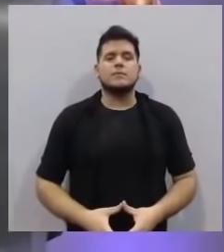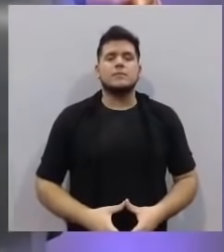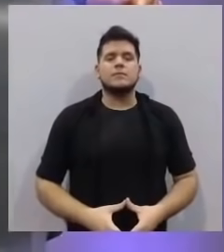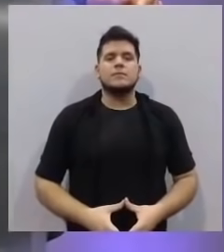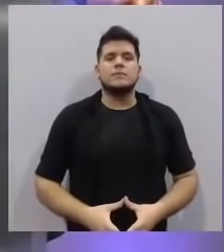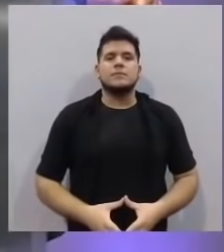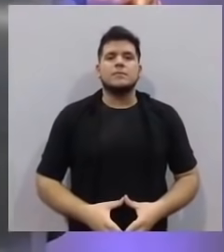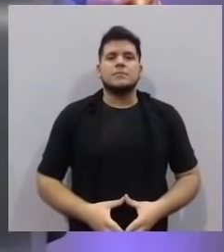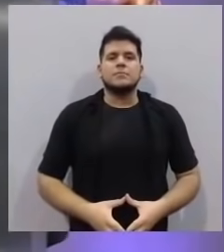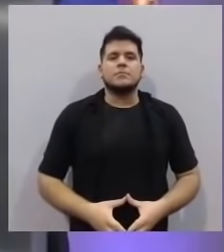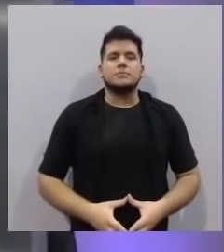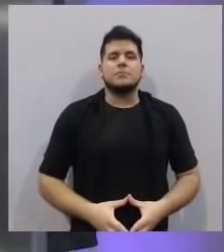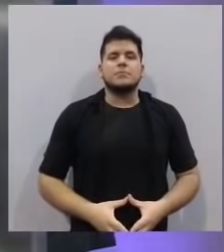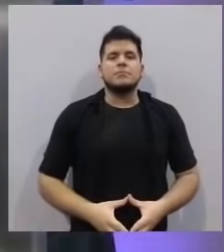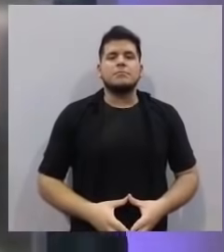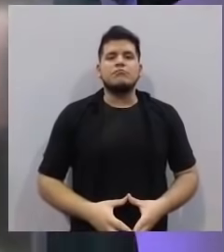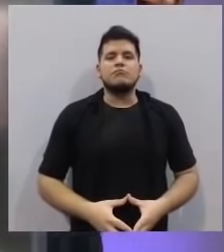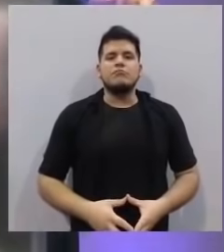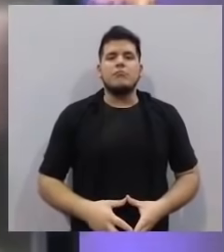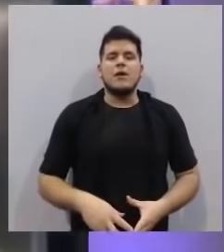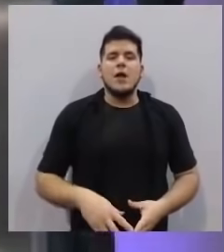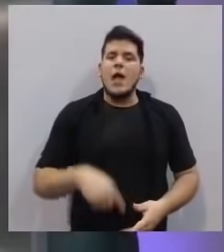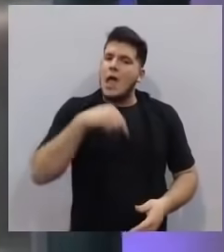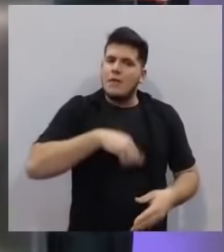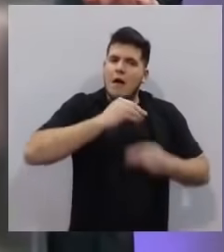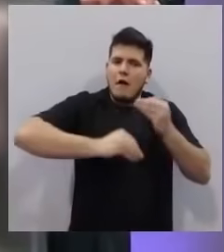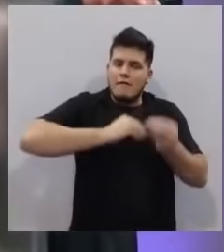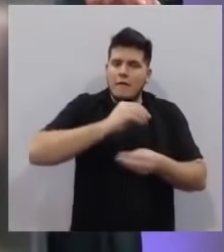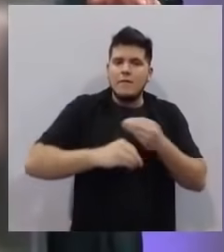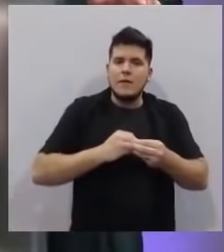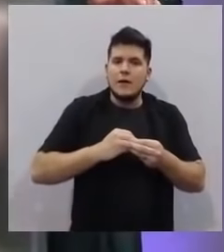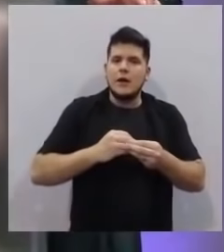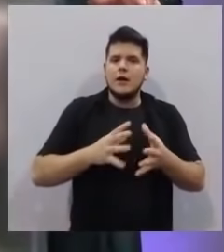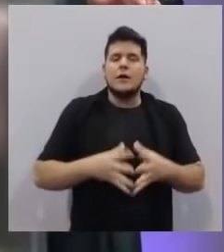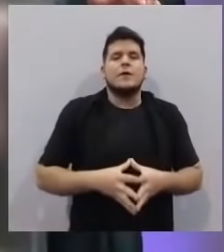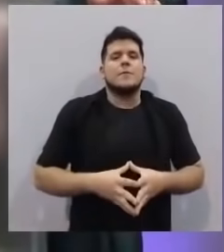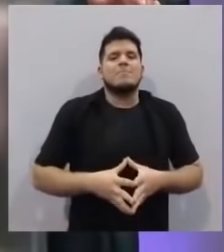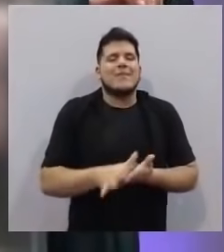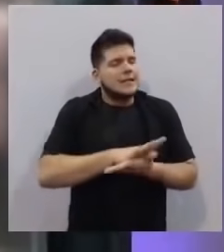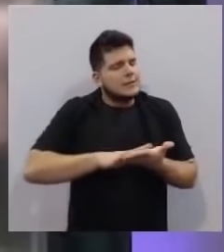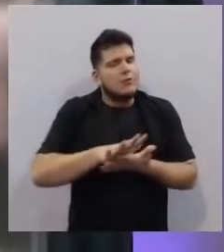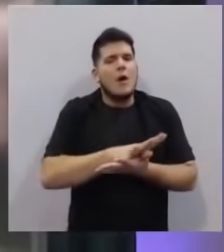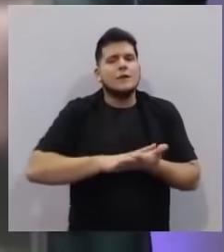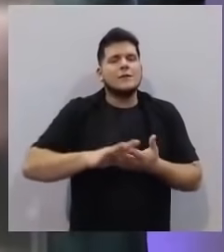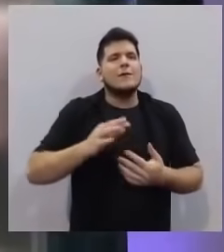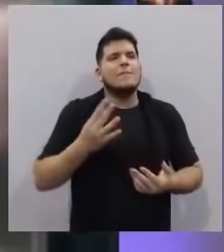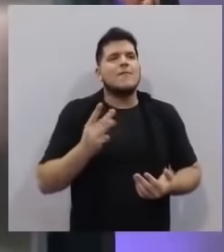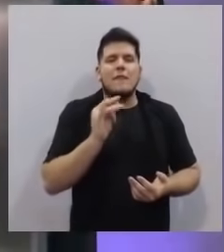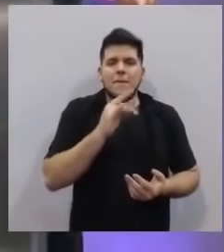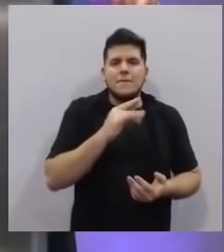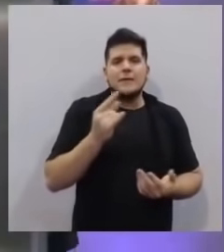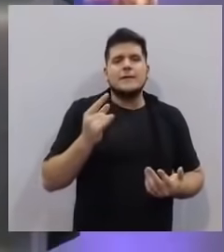después algo pasó allí como en cualquier hogar alguna situación alguna circunstancia